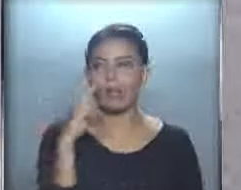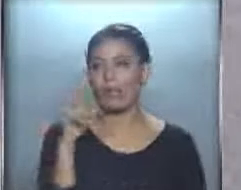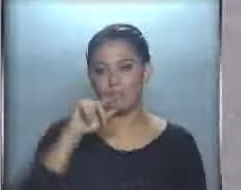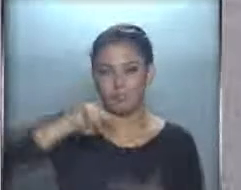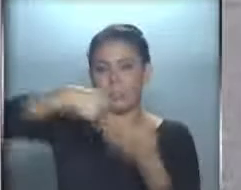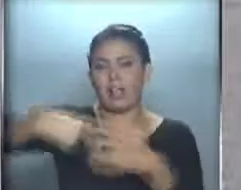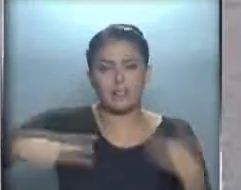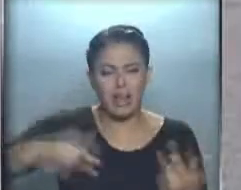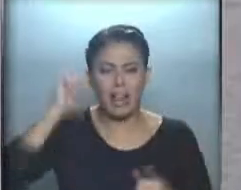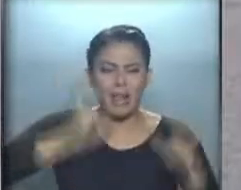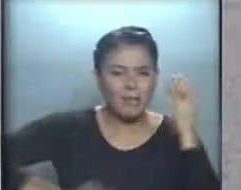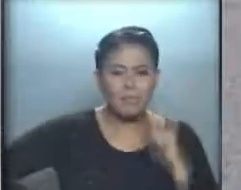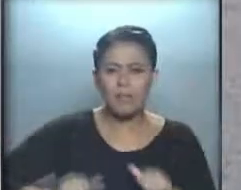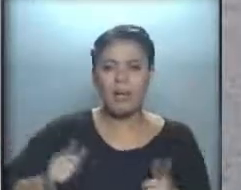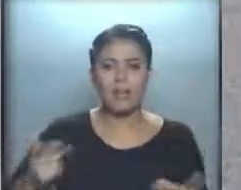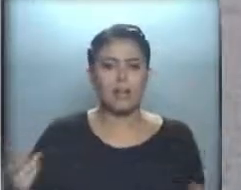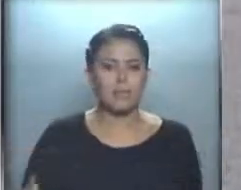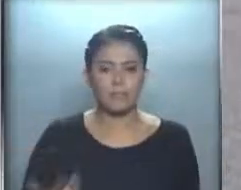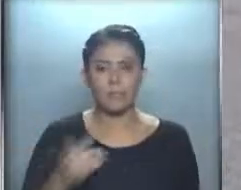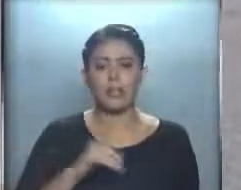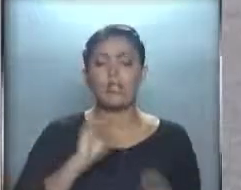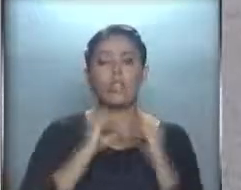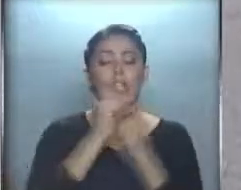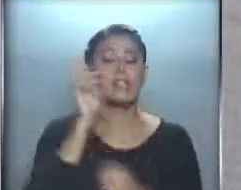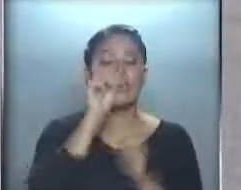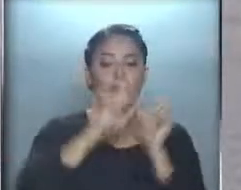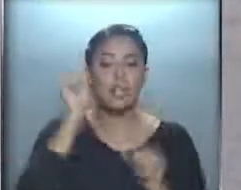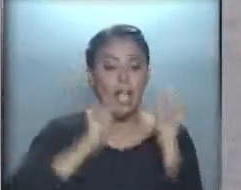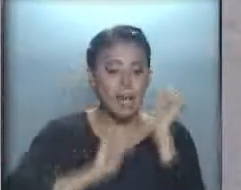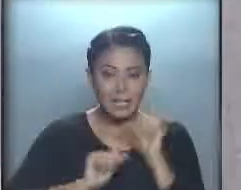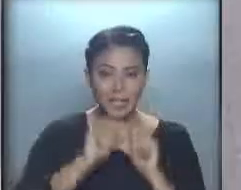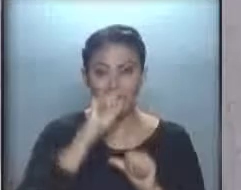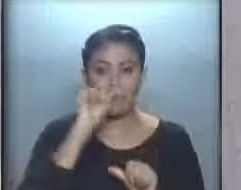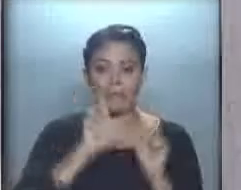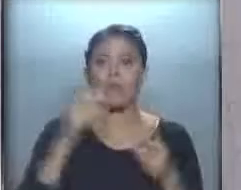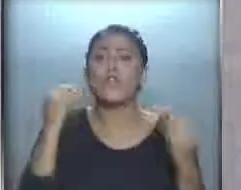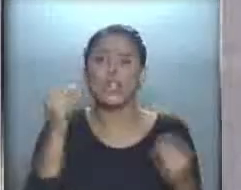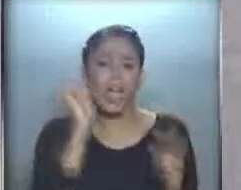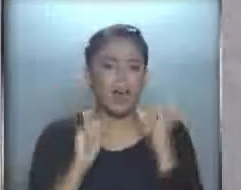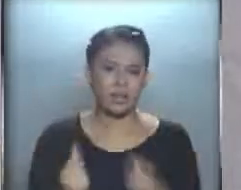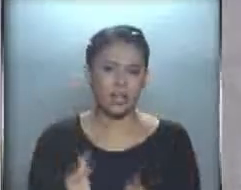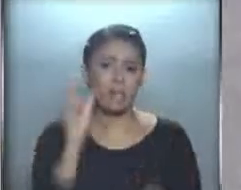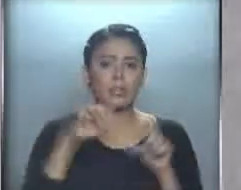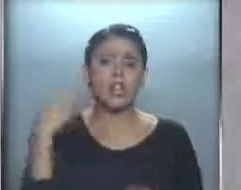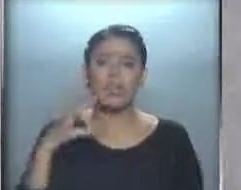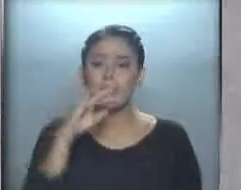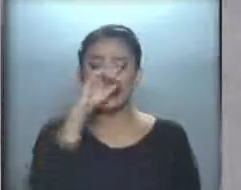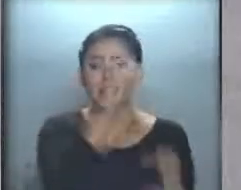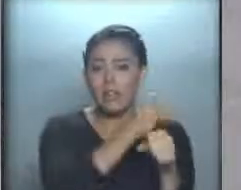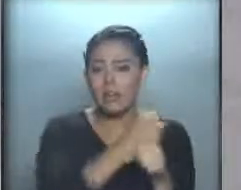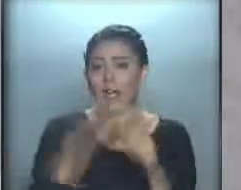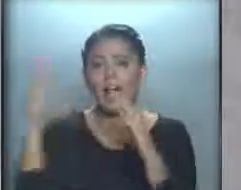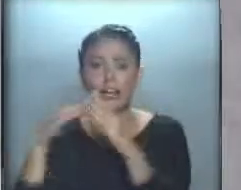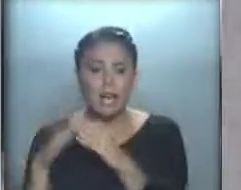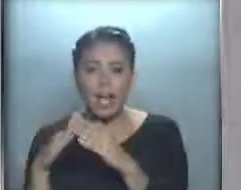cayó al piso se lastimó resultaron 19 heridos que esta gente no tiene por qué estar herida esta gente tiene que estar en su trabajo o en